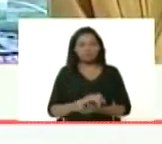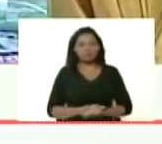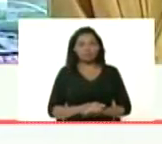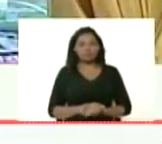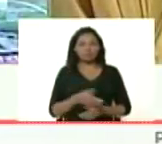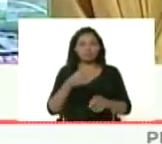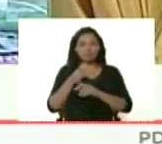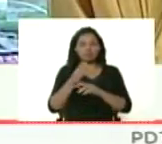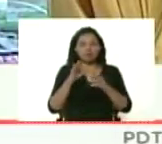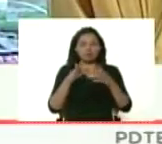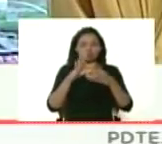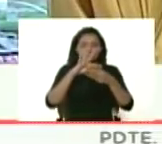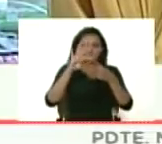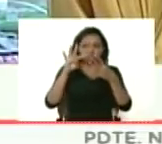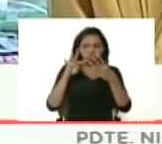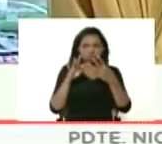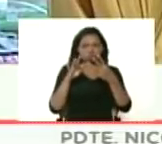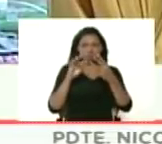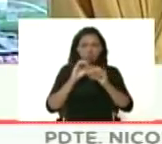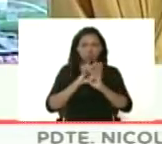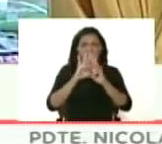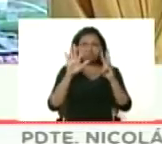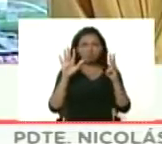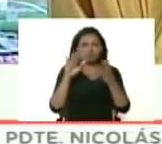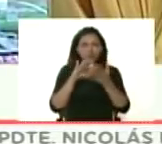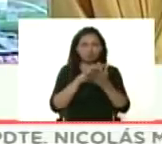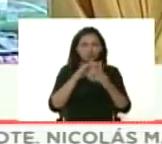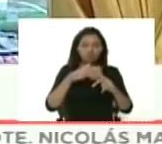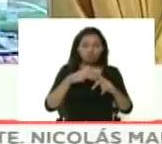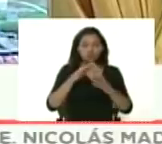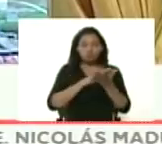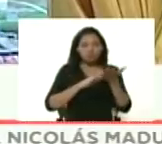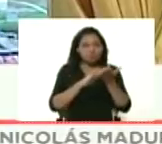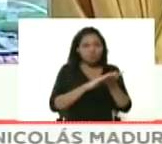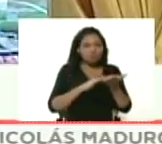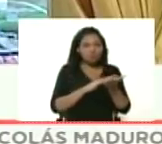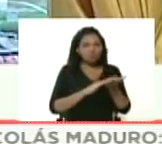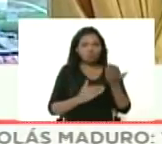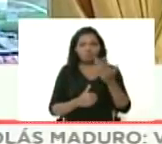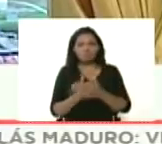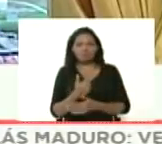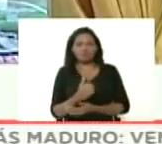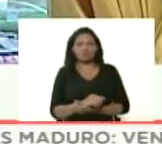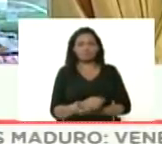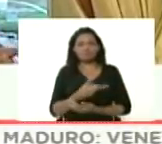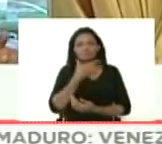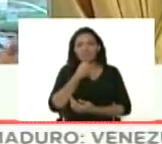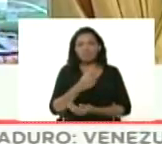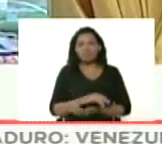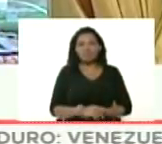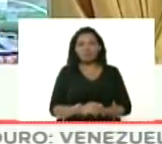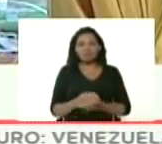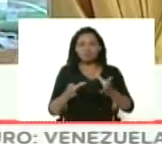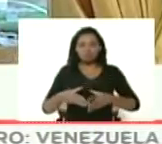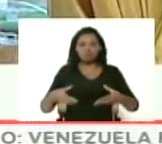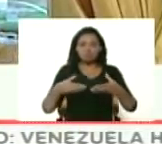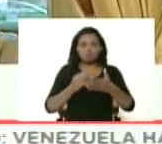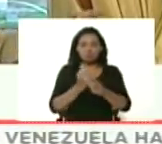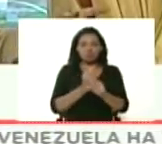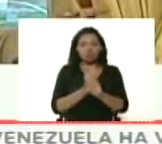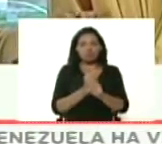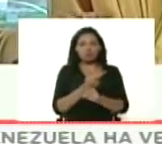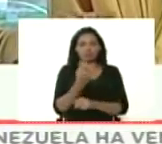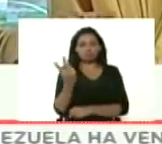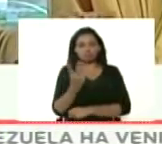ahí se desprenden las soluciones, el mapa de soluciones. Hagan una mesa inmediatamente, ustedes